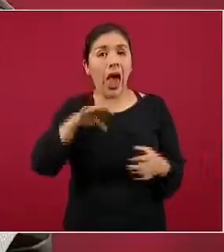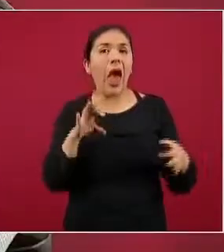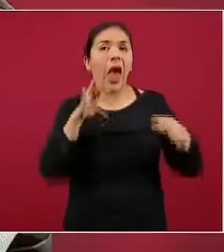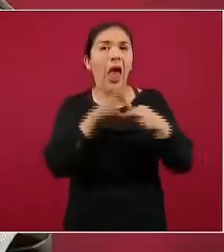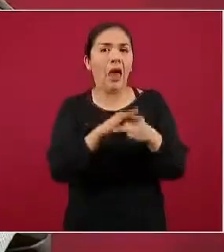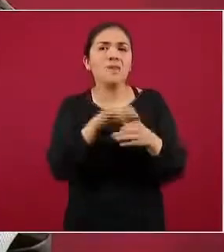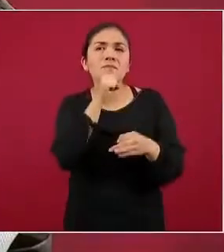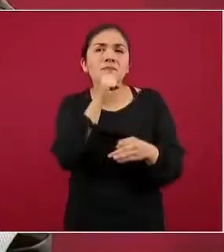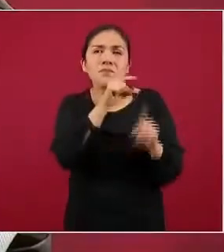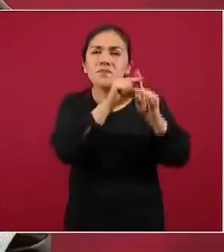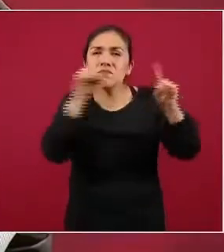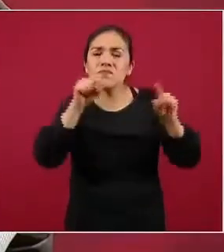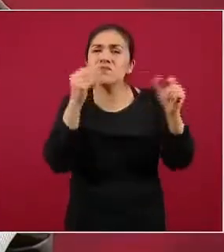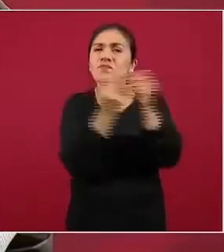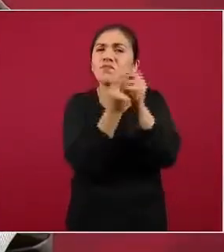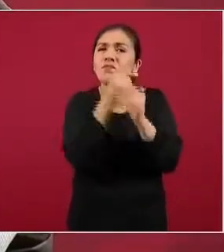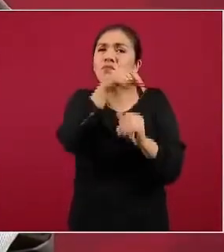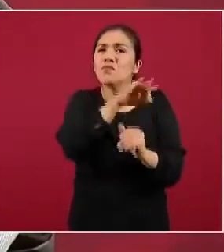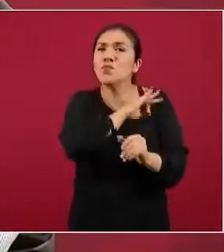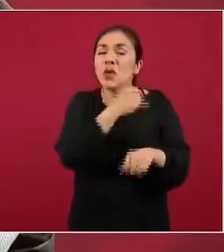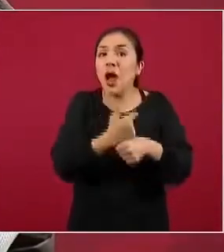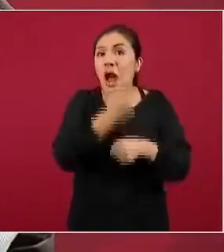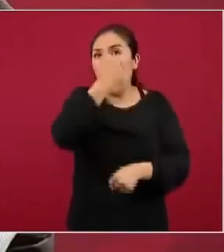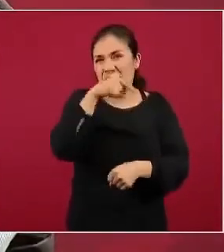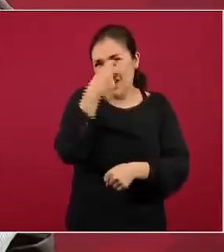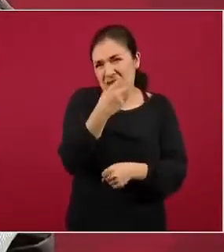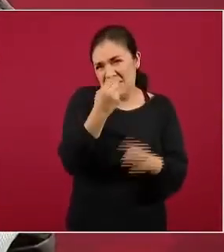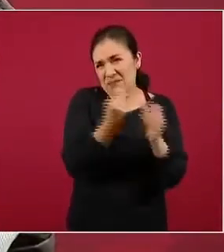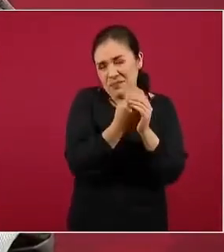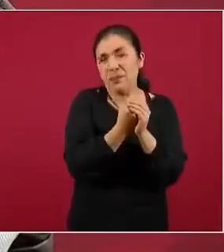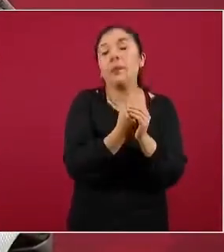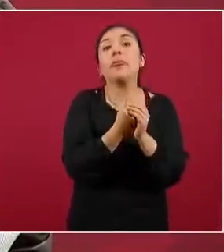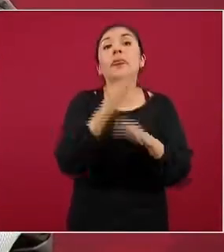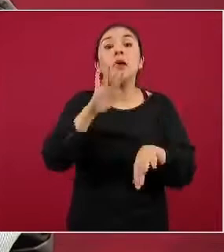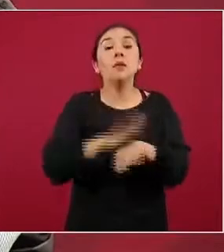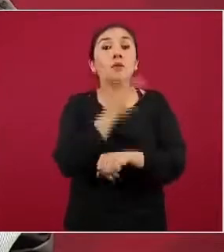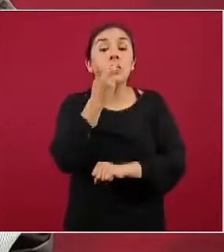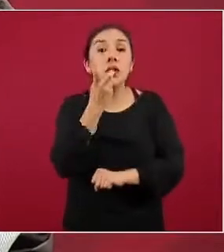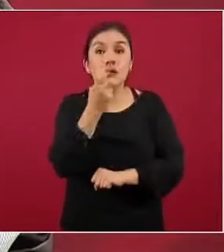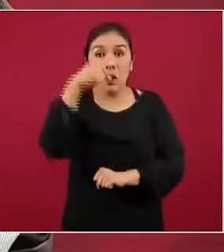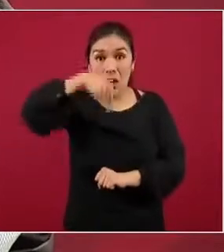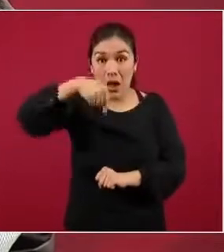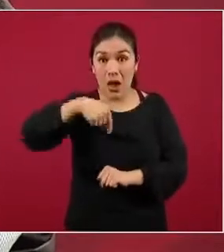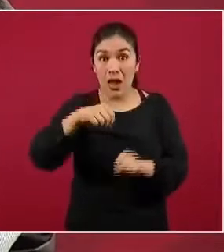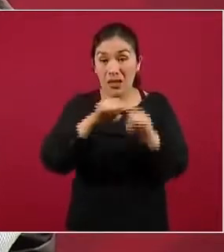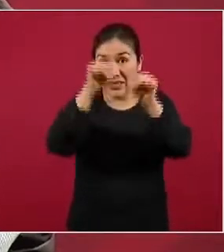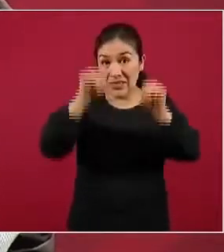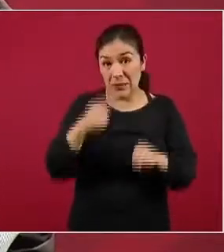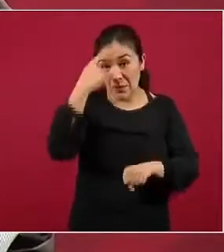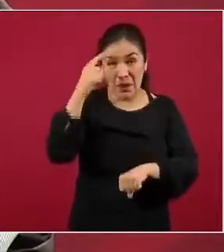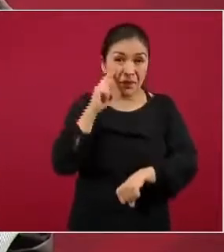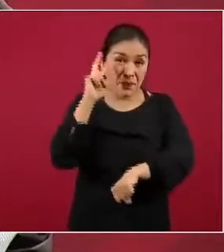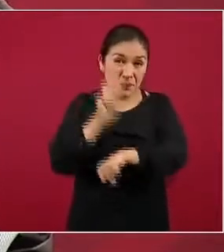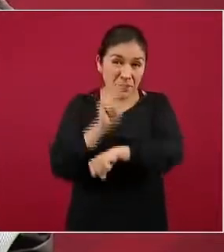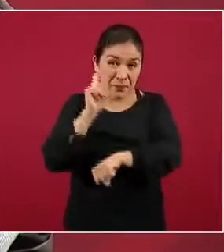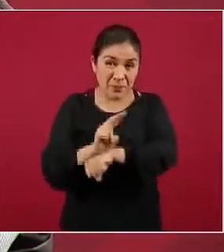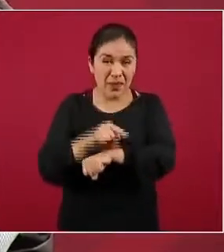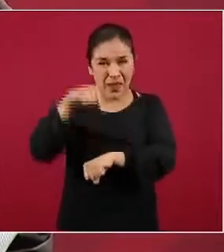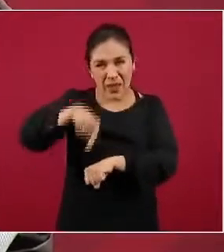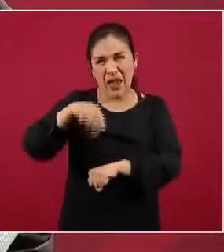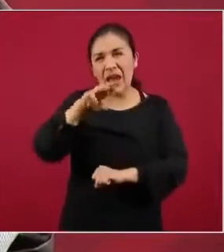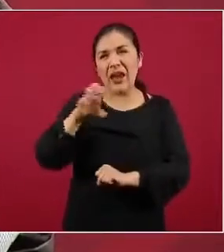esta expectativa o potencial riesgo. Por lo tanto, ya nuestro sistema o nuestra